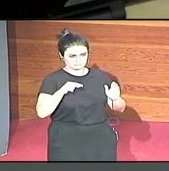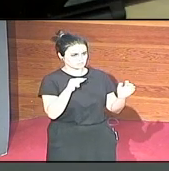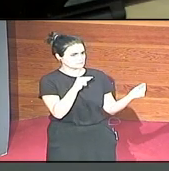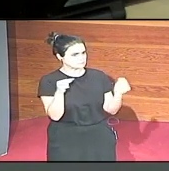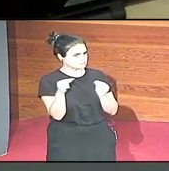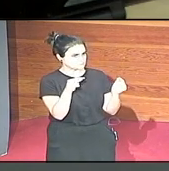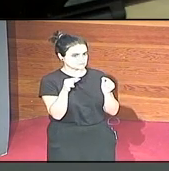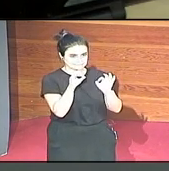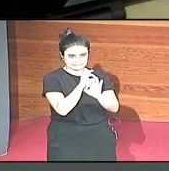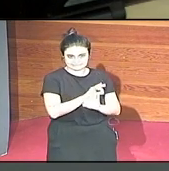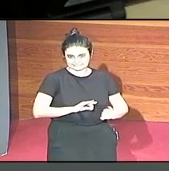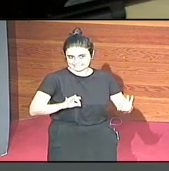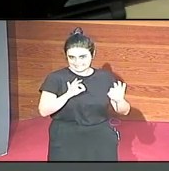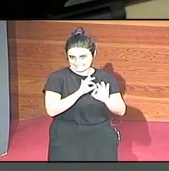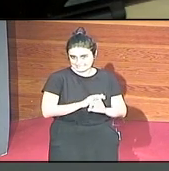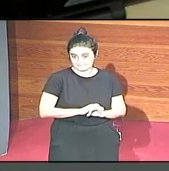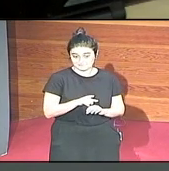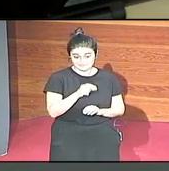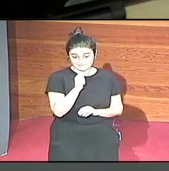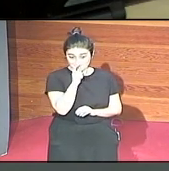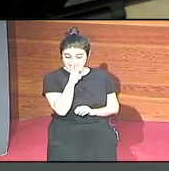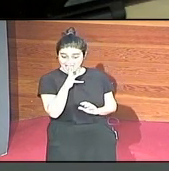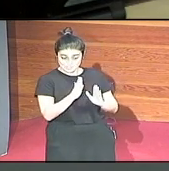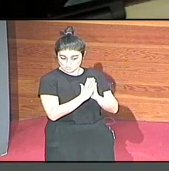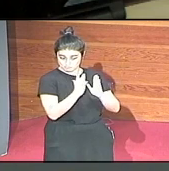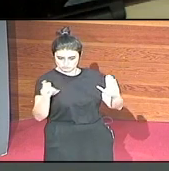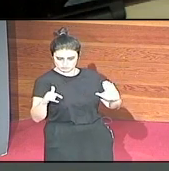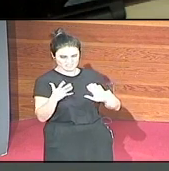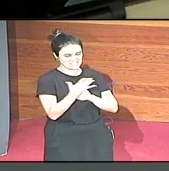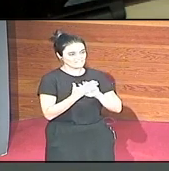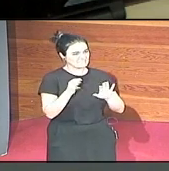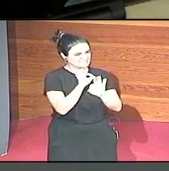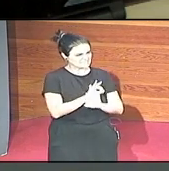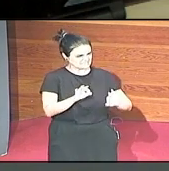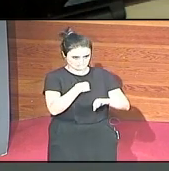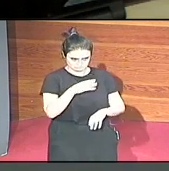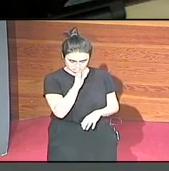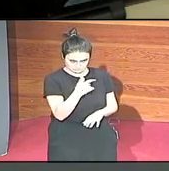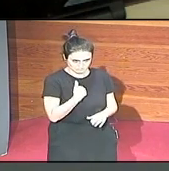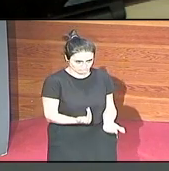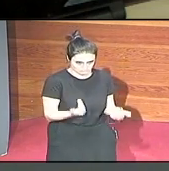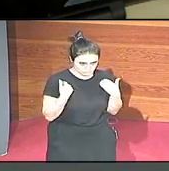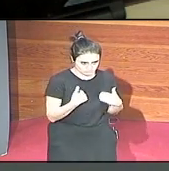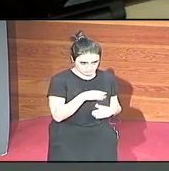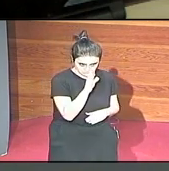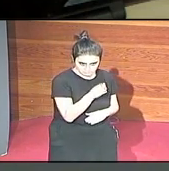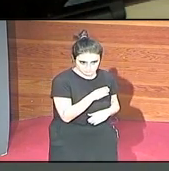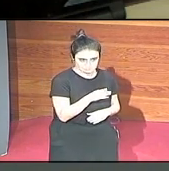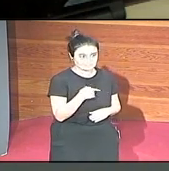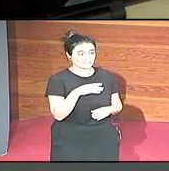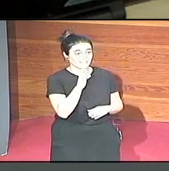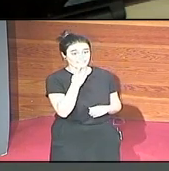y no se mencionó en esos años. Lo digo con toda responsabilidad. Este latiguillo de "lo digo con